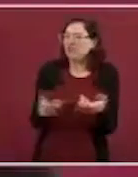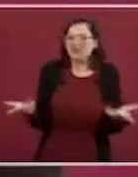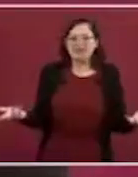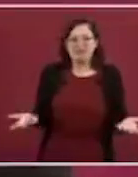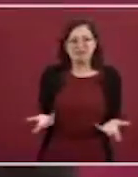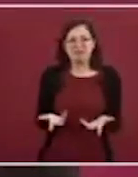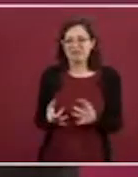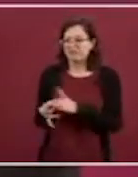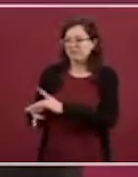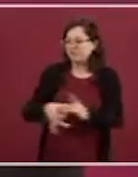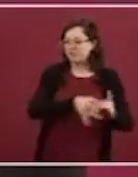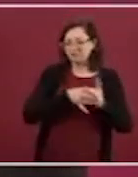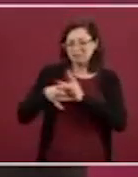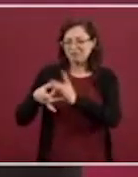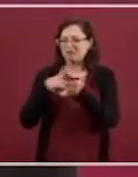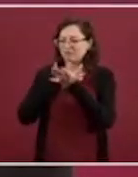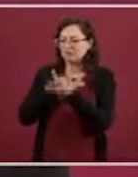¿Dónde está la fraternidad